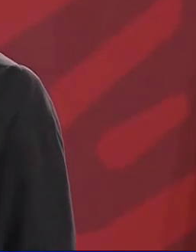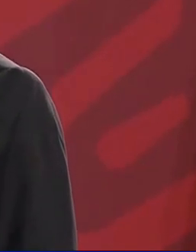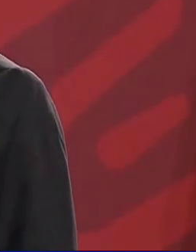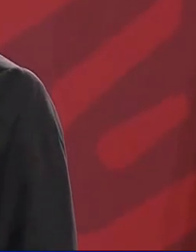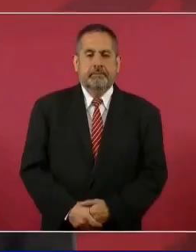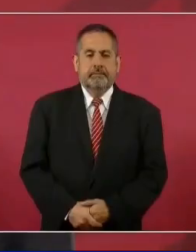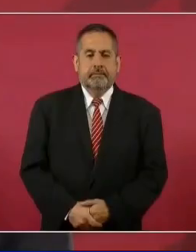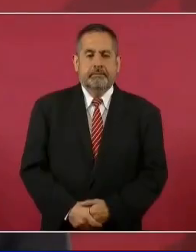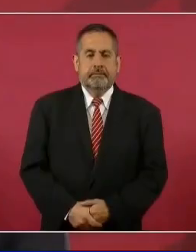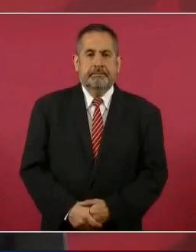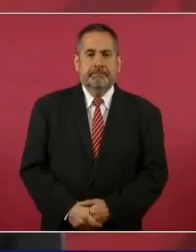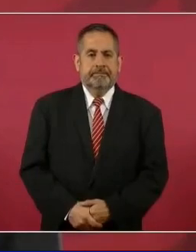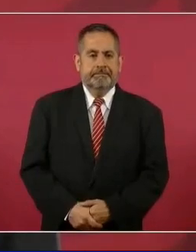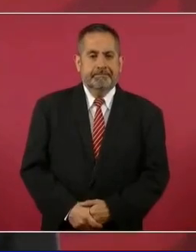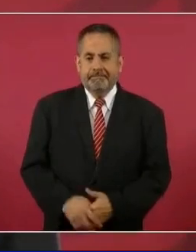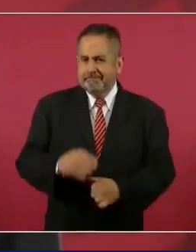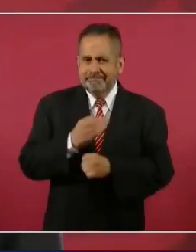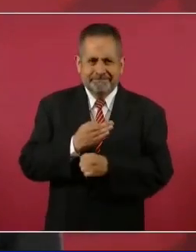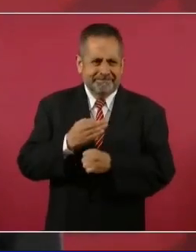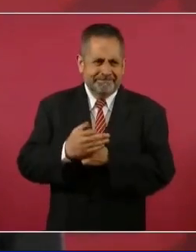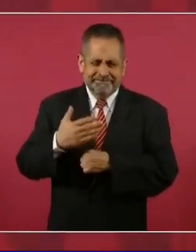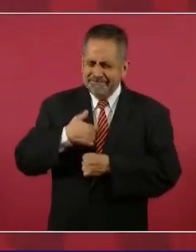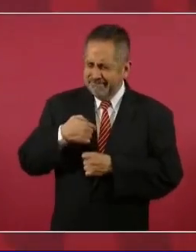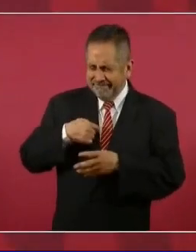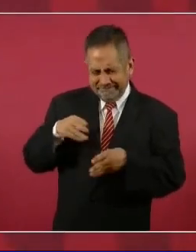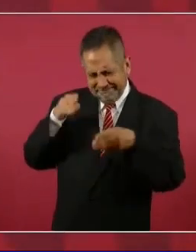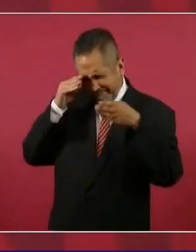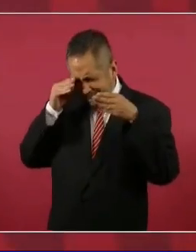Estoy más aplicado que nunca.